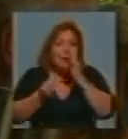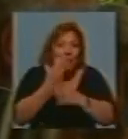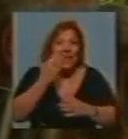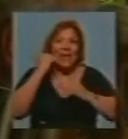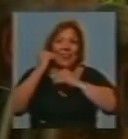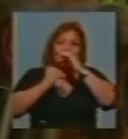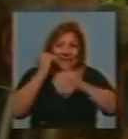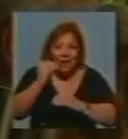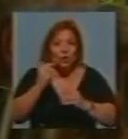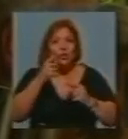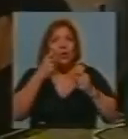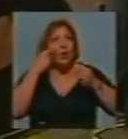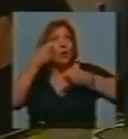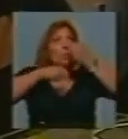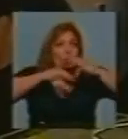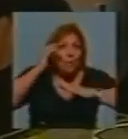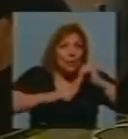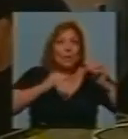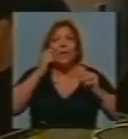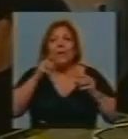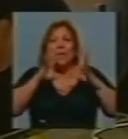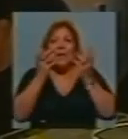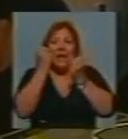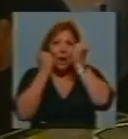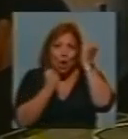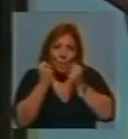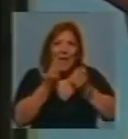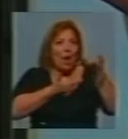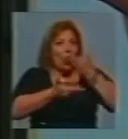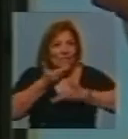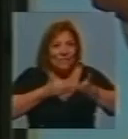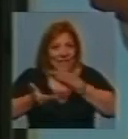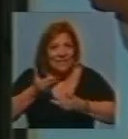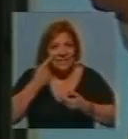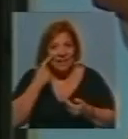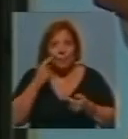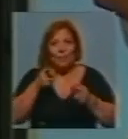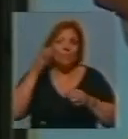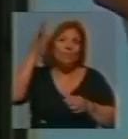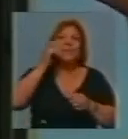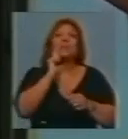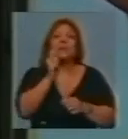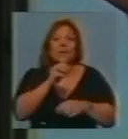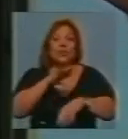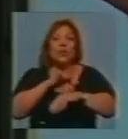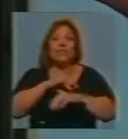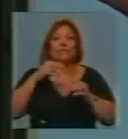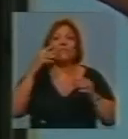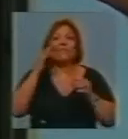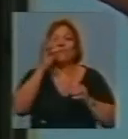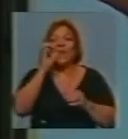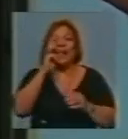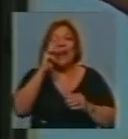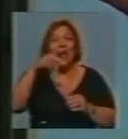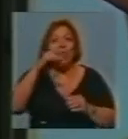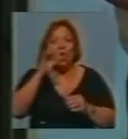desarrollo, infraestructura, medio ambiente, economía y convivencia. Esta vez, la disertación estuvo a cargo del doctor Fernando Filgueira,